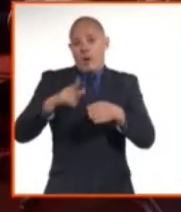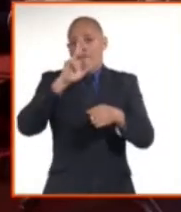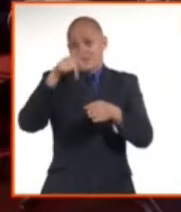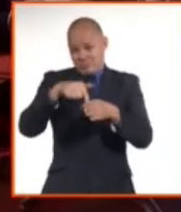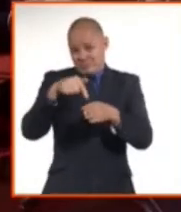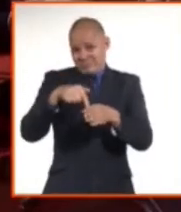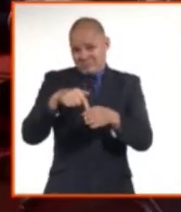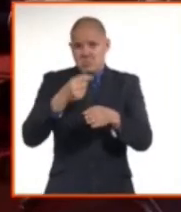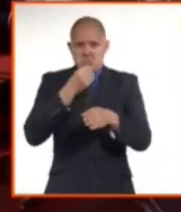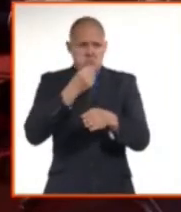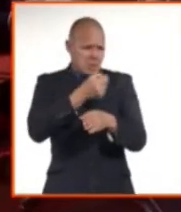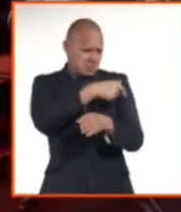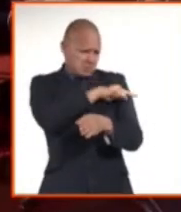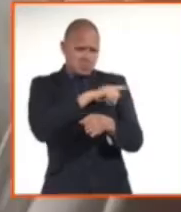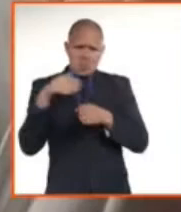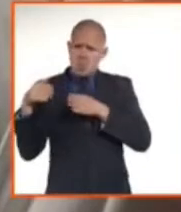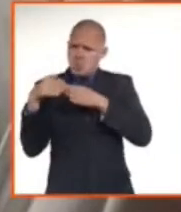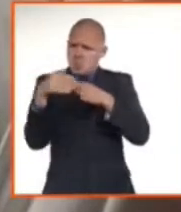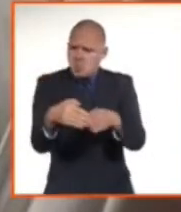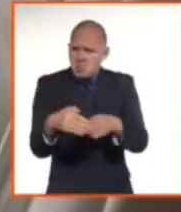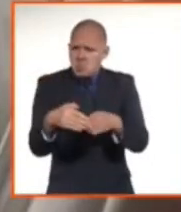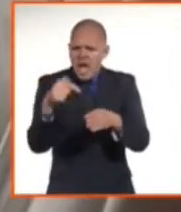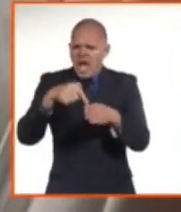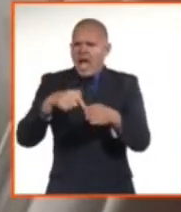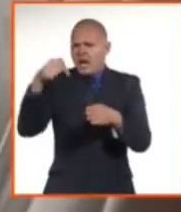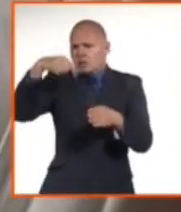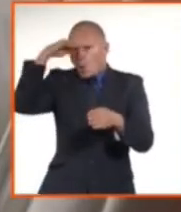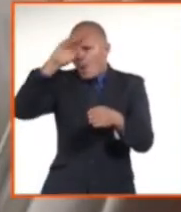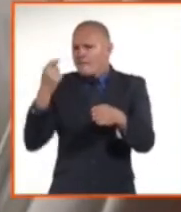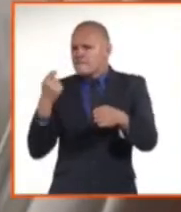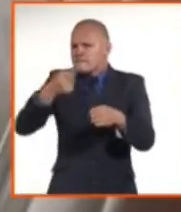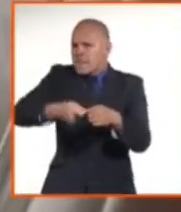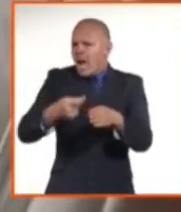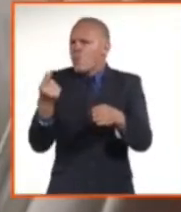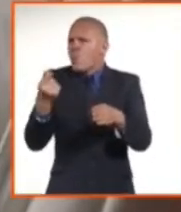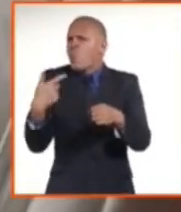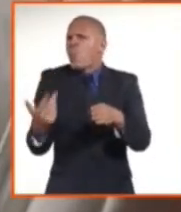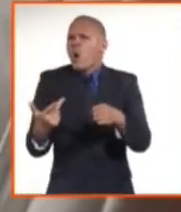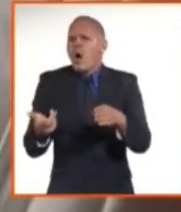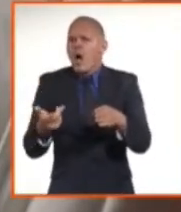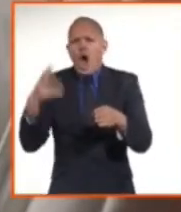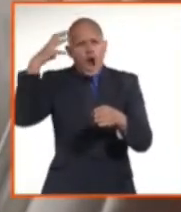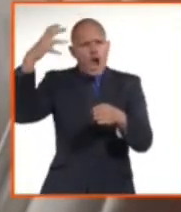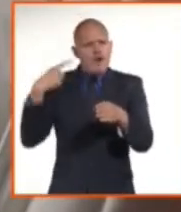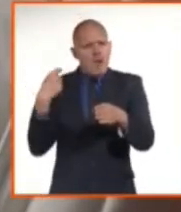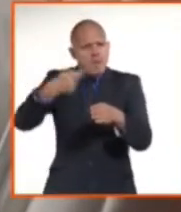recientemente a nuestro país, ¿cuánto le cuesta a Cuba? ¿Cuánto normalmente eso costaría